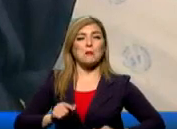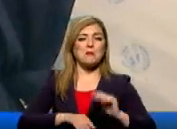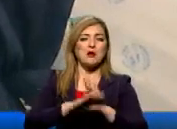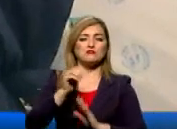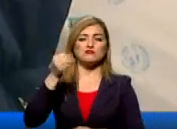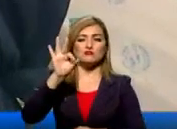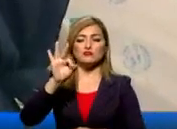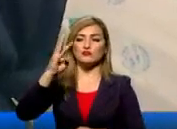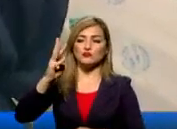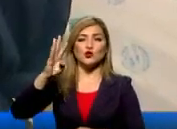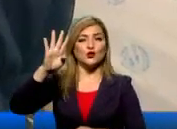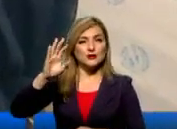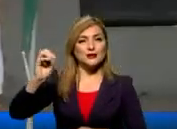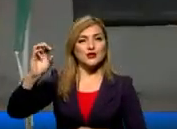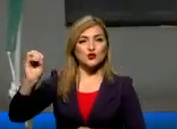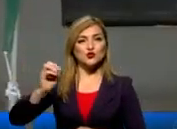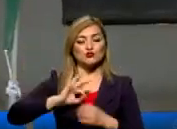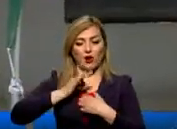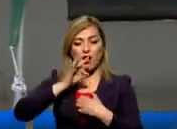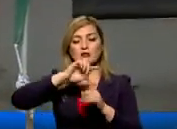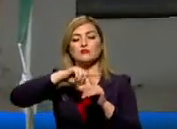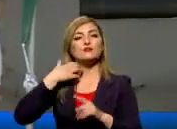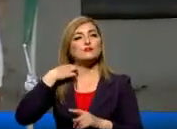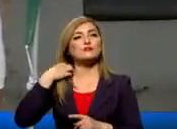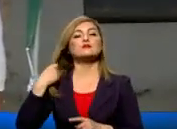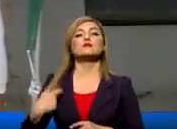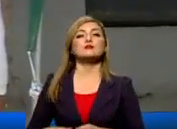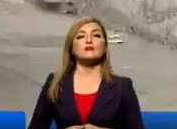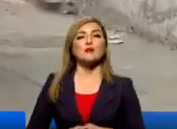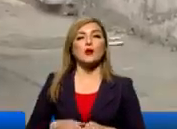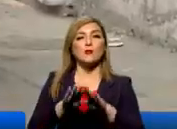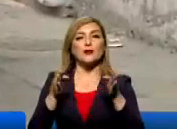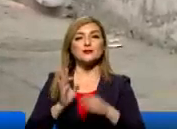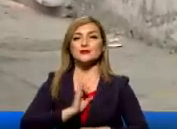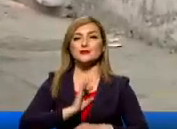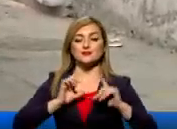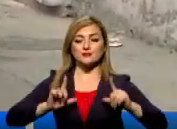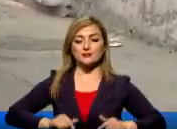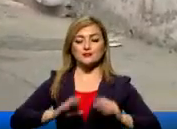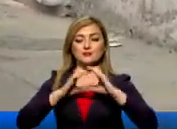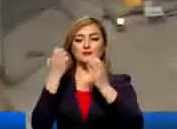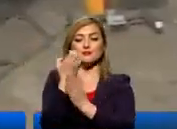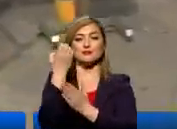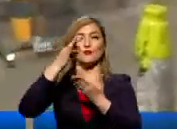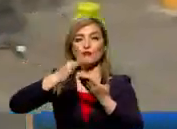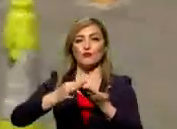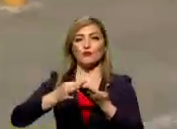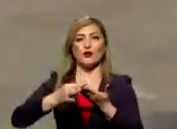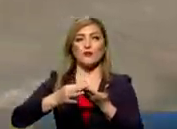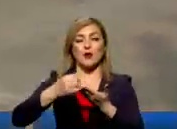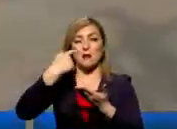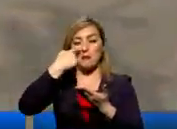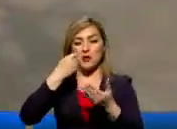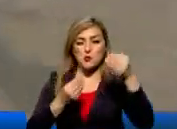de 19.600 casos. Esto mientras la Mesa Técnica de Salud del COE Cantonal detectó un aumento de la demanda de pruebas